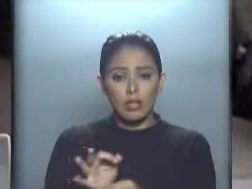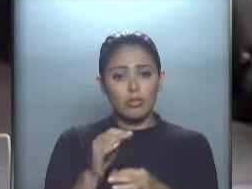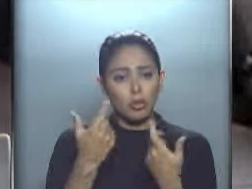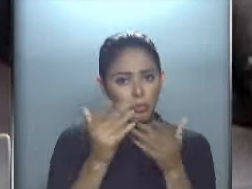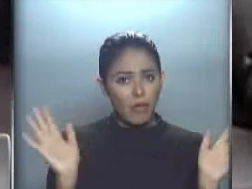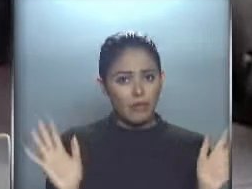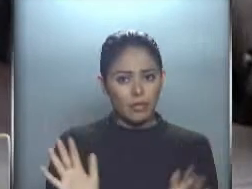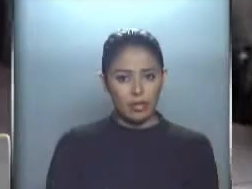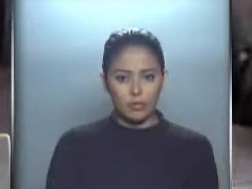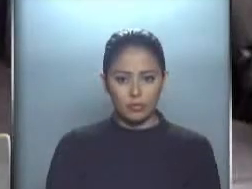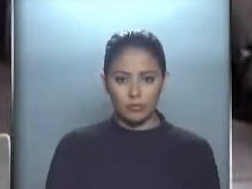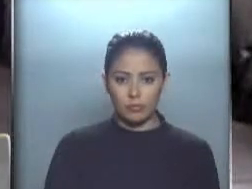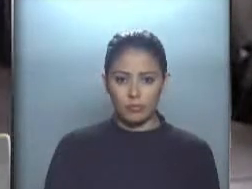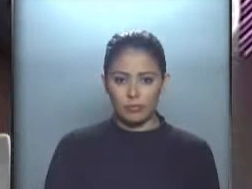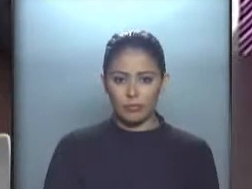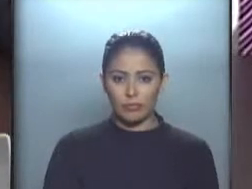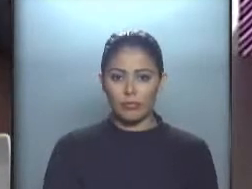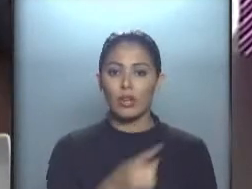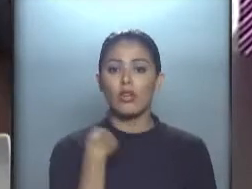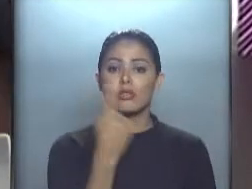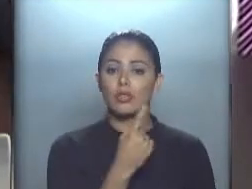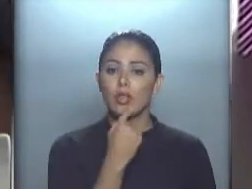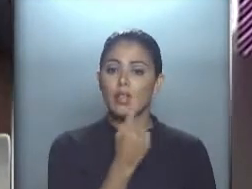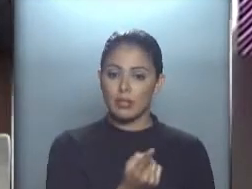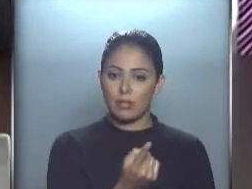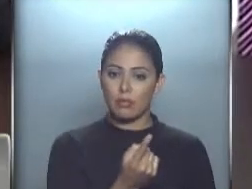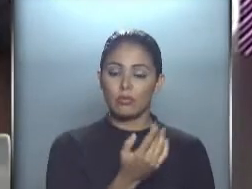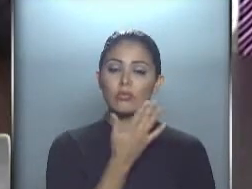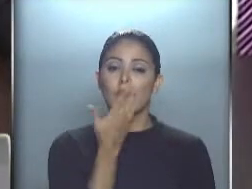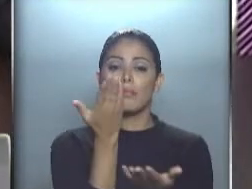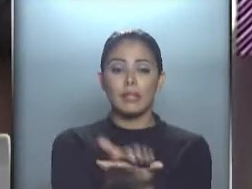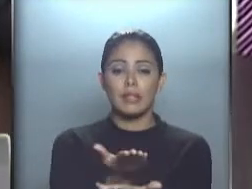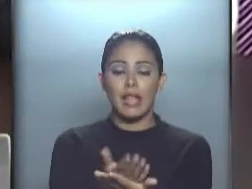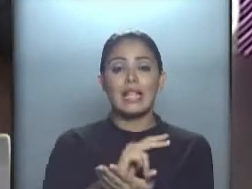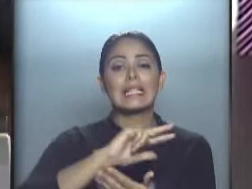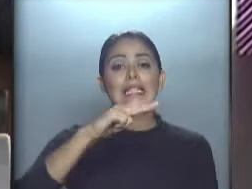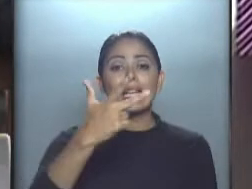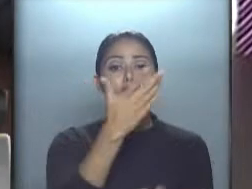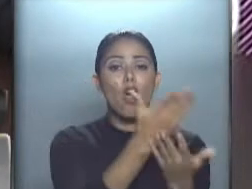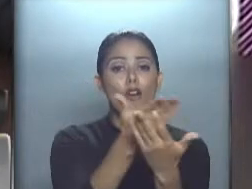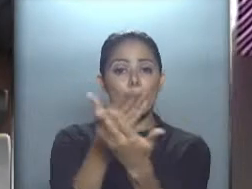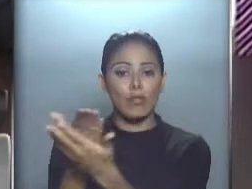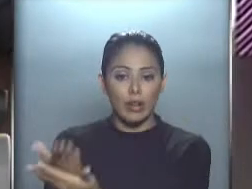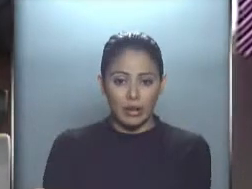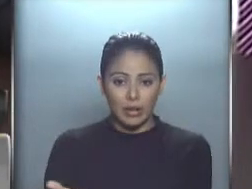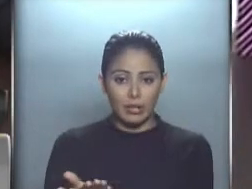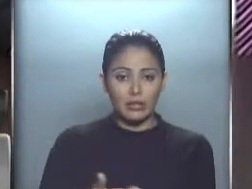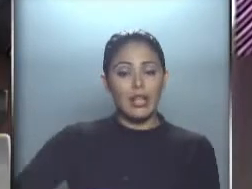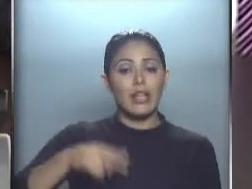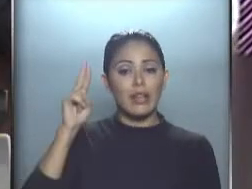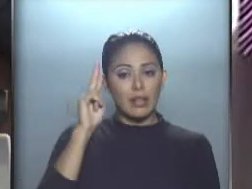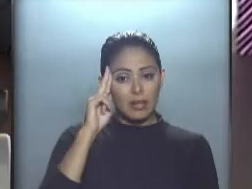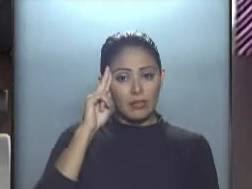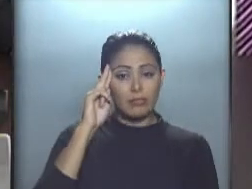abiertos nosotros lo que decimos es que hemos presentado tres ofertas que hemos acatado la conciliación